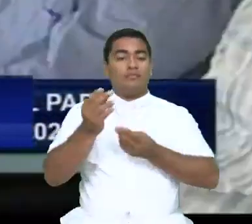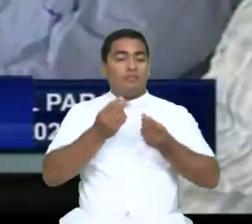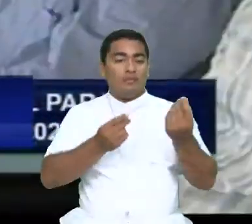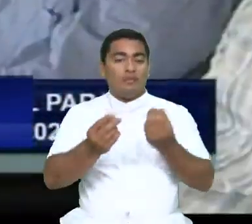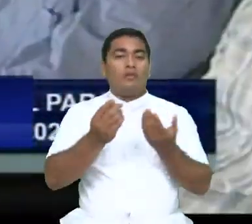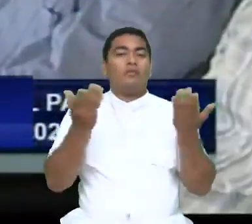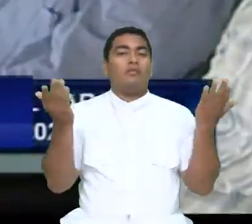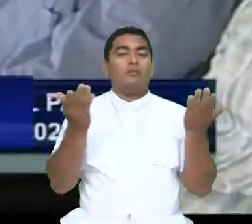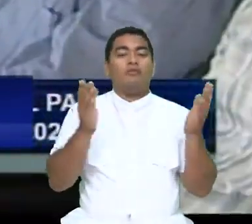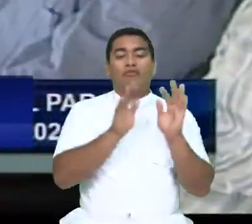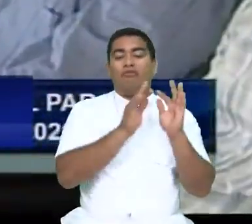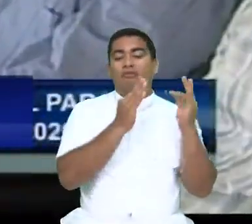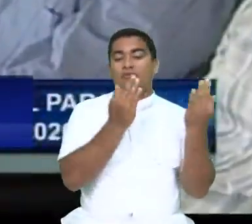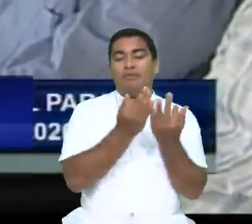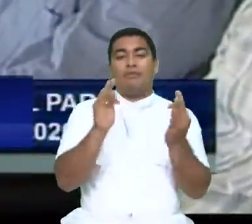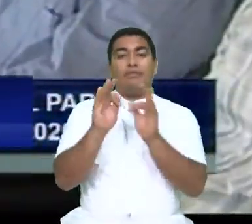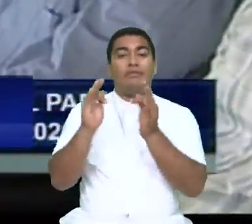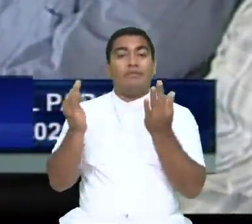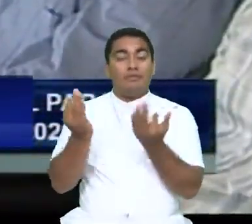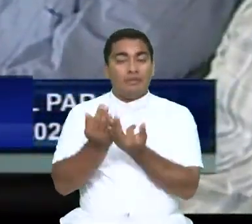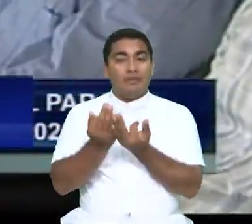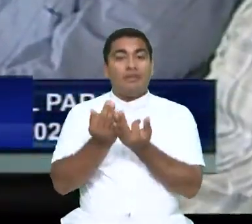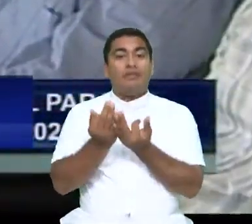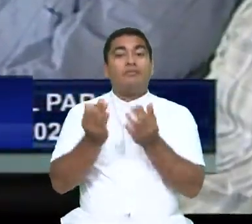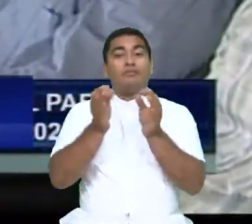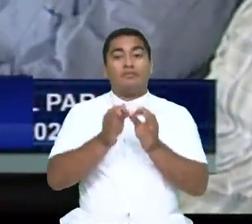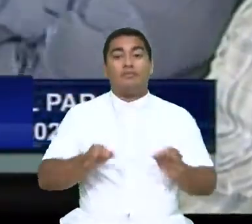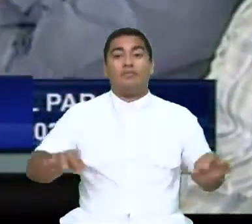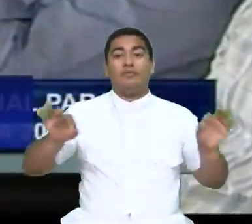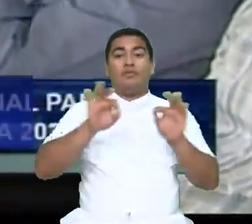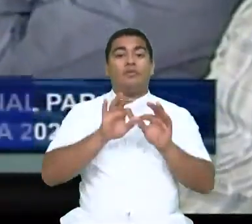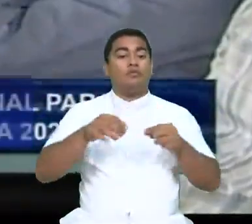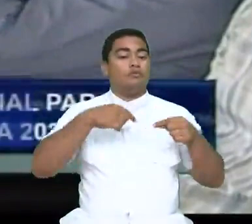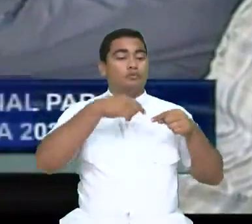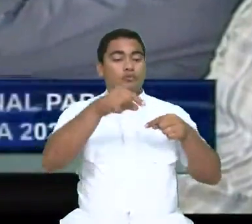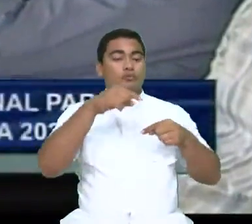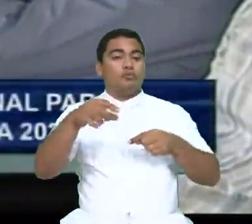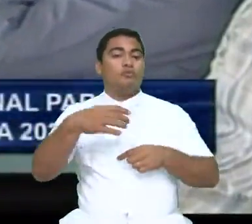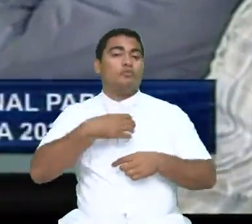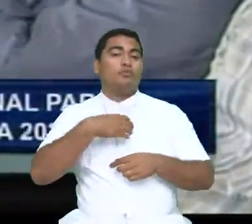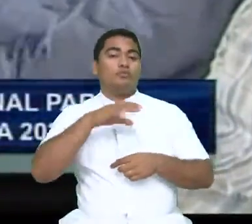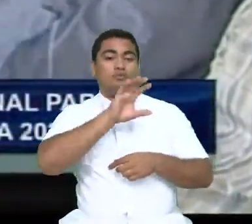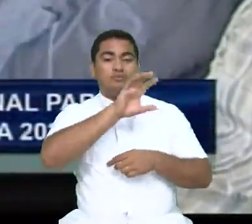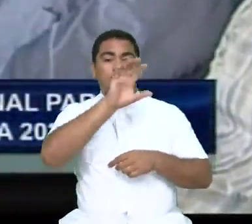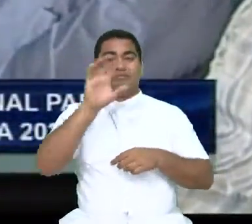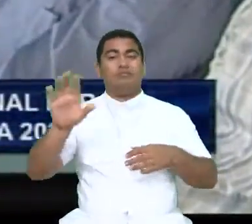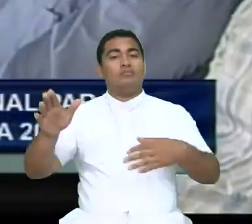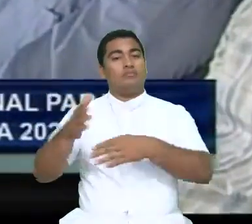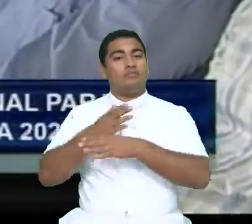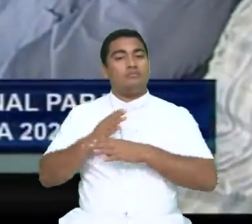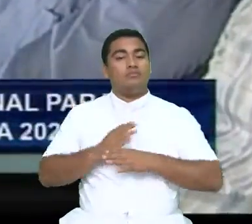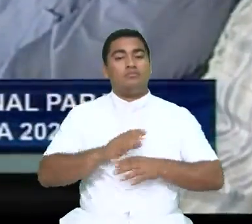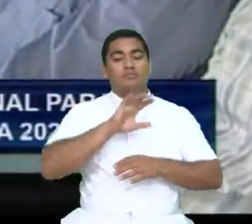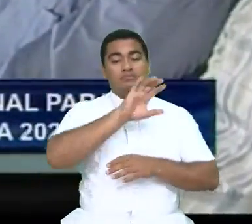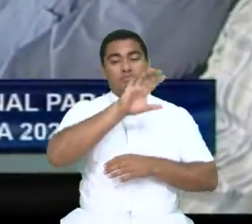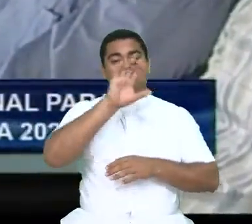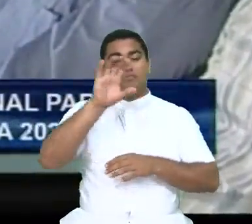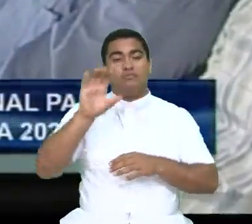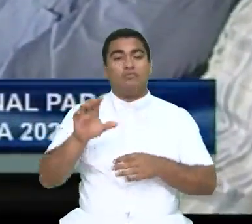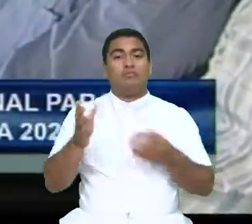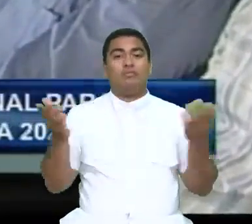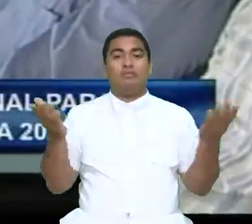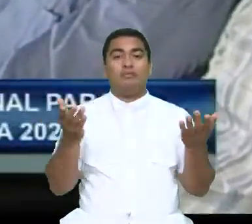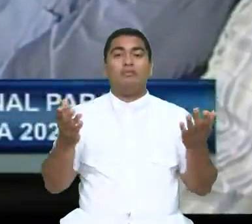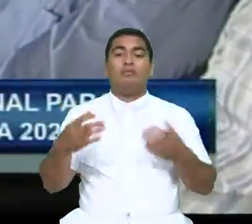en la familia, en la comunidad, en nuestro municipio, en nuestro departamento, en cada uno de los departamentos, en